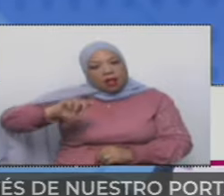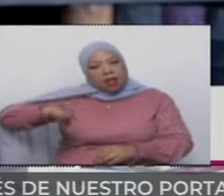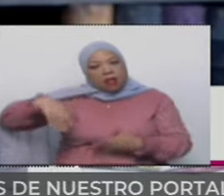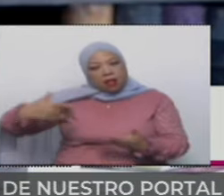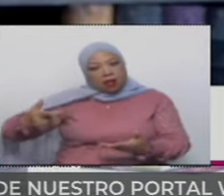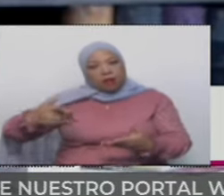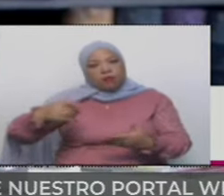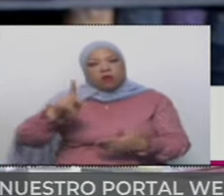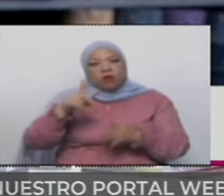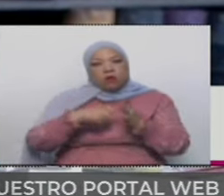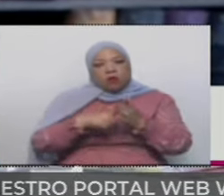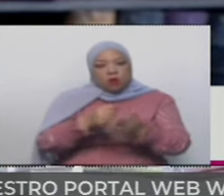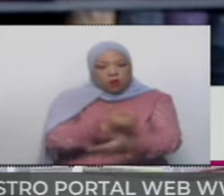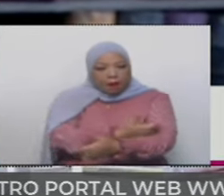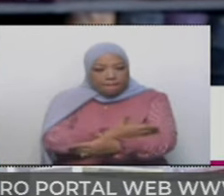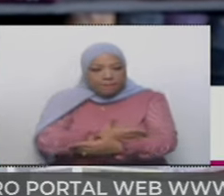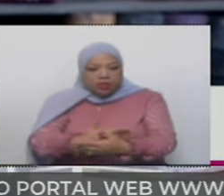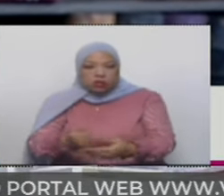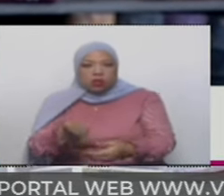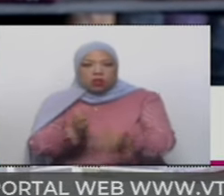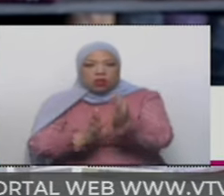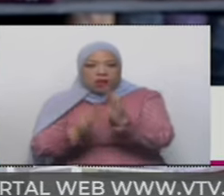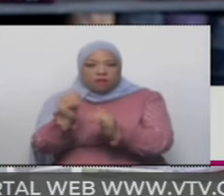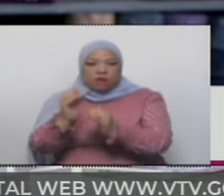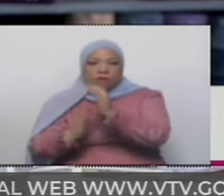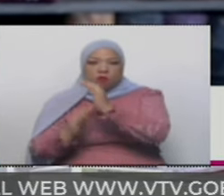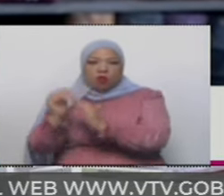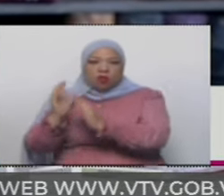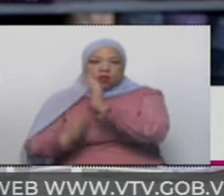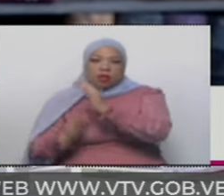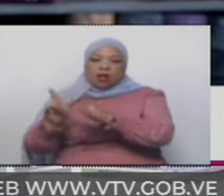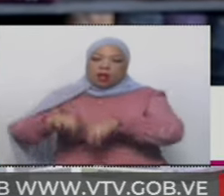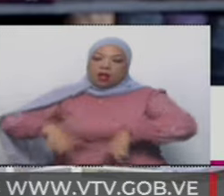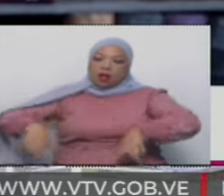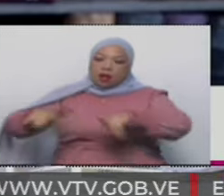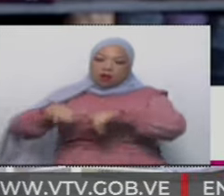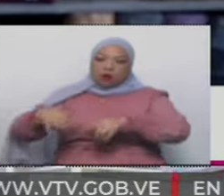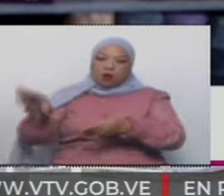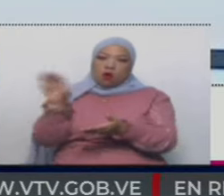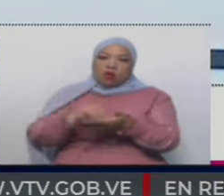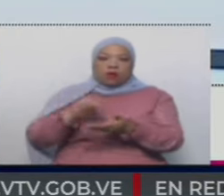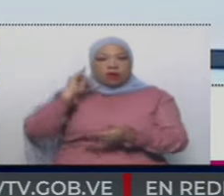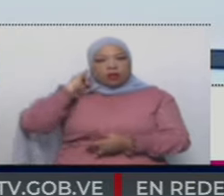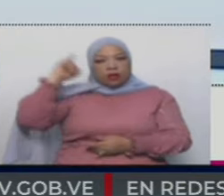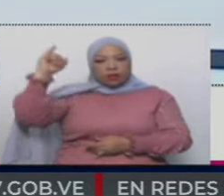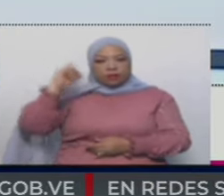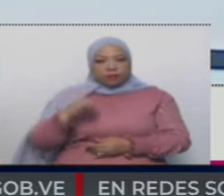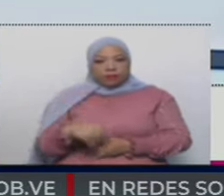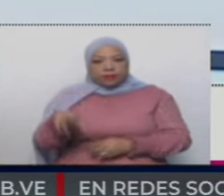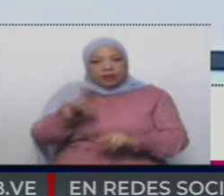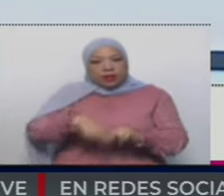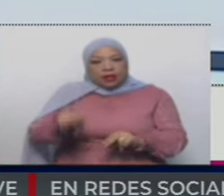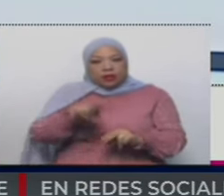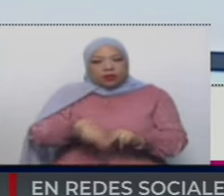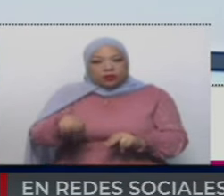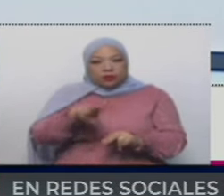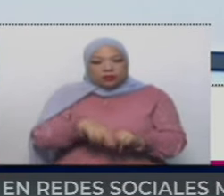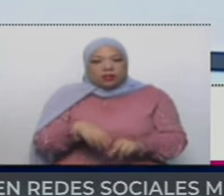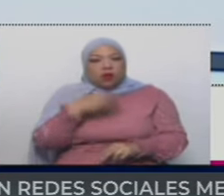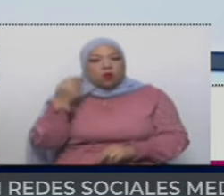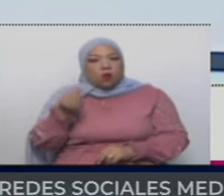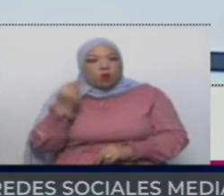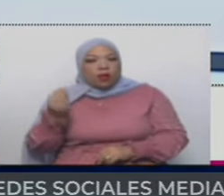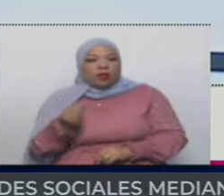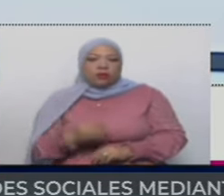distribuyeron 1 millón de bibliotecas. Deberíamos tomar esa idea de nuevo. Hay dirigida a los niños, a las niñas y a